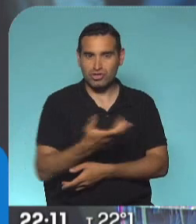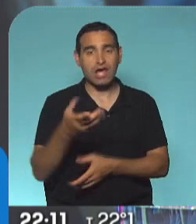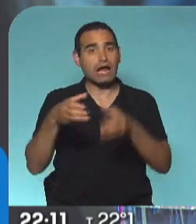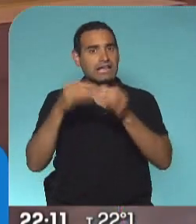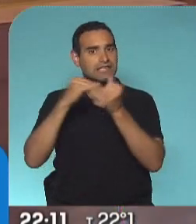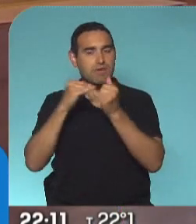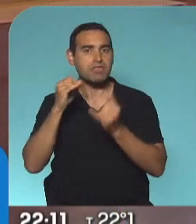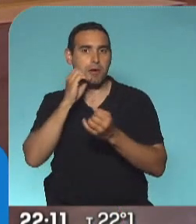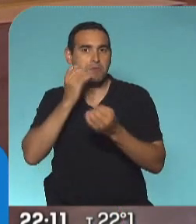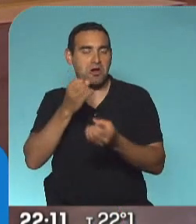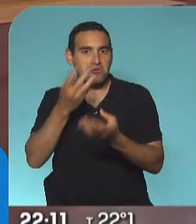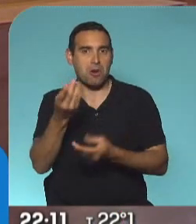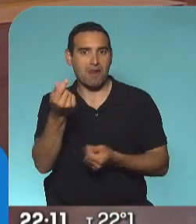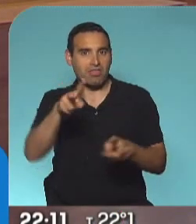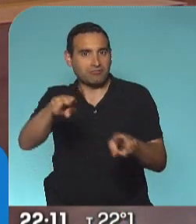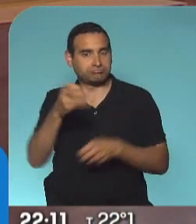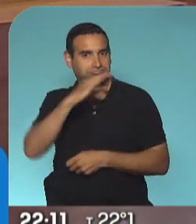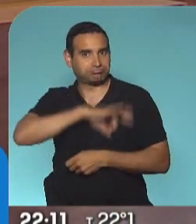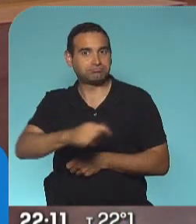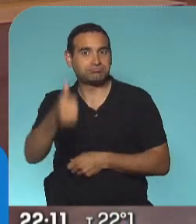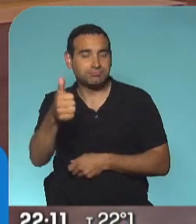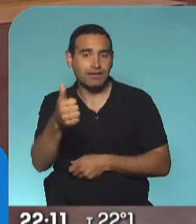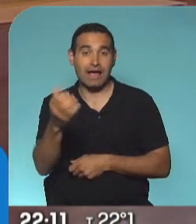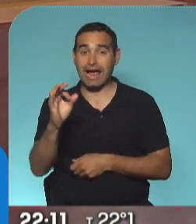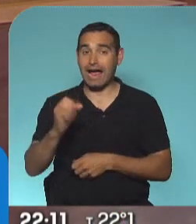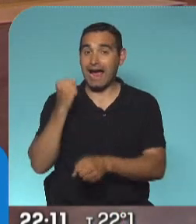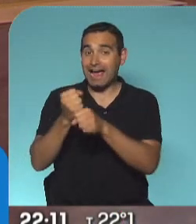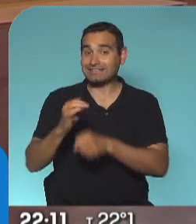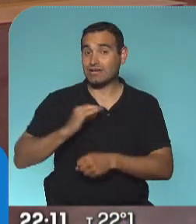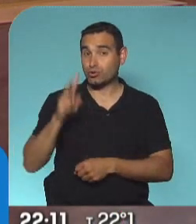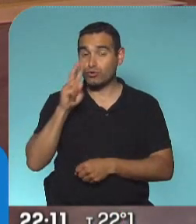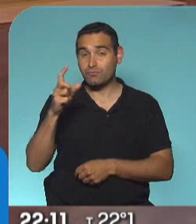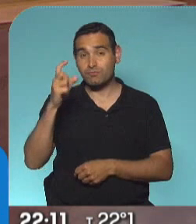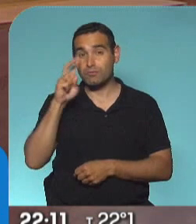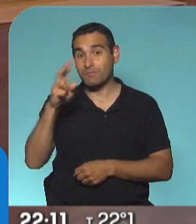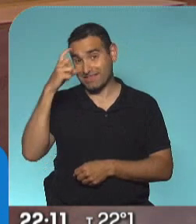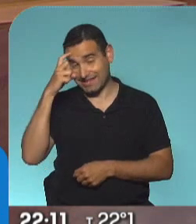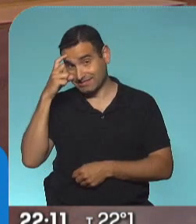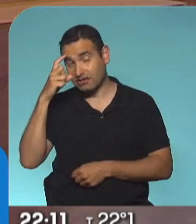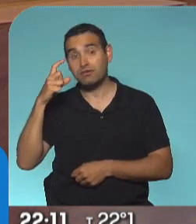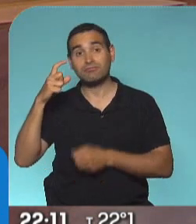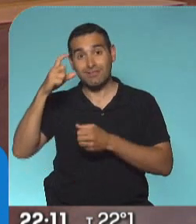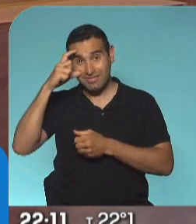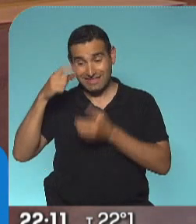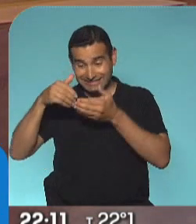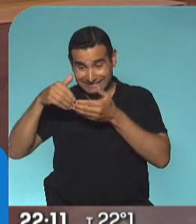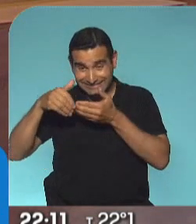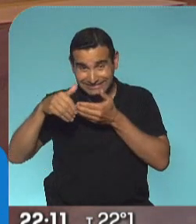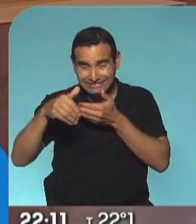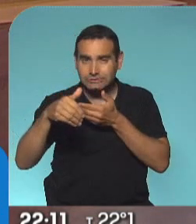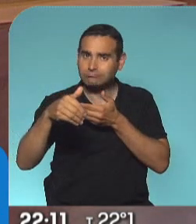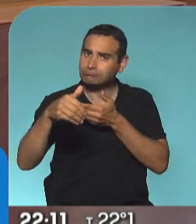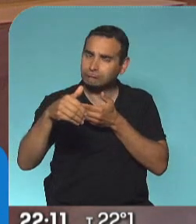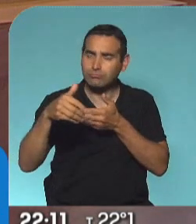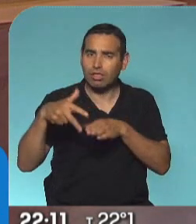que mejoraba sus ingresos. Esto era lo que pasaba hasta 2010. Después dejó de suceder. Hubo lo que definíamos como